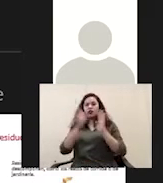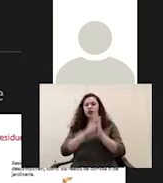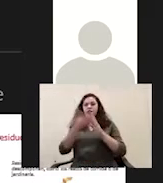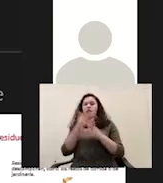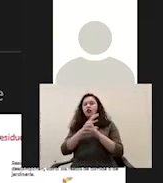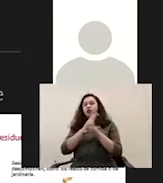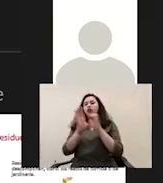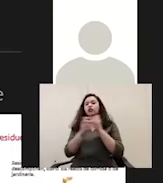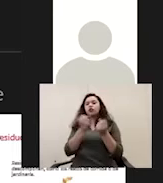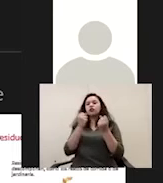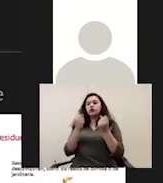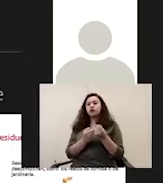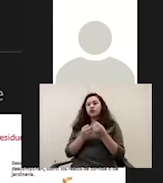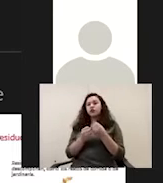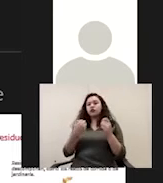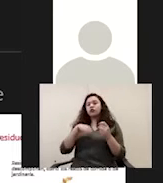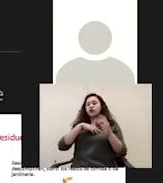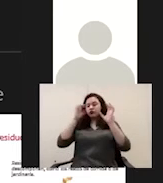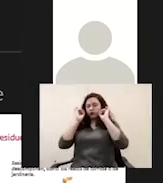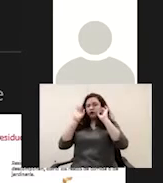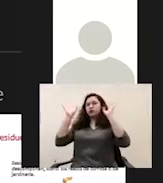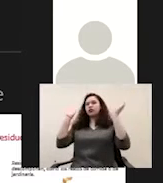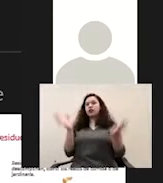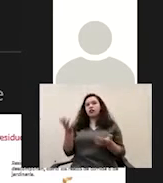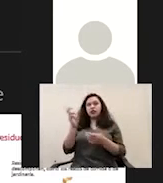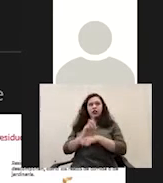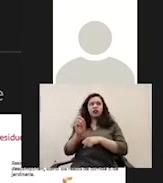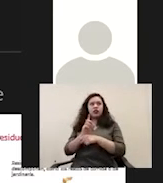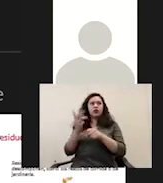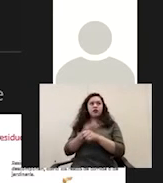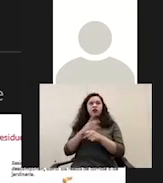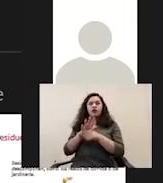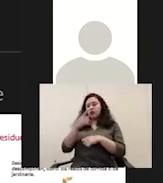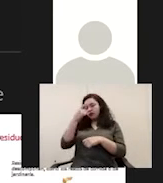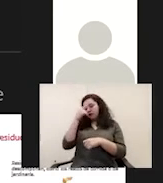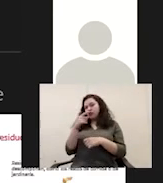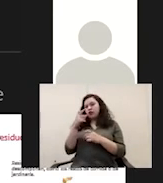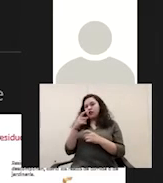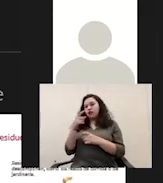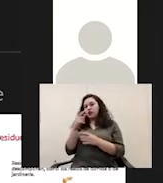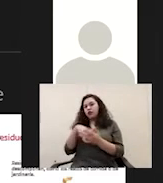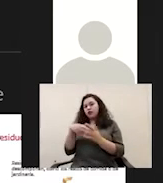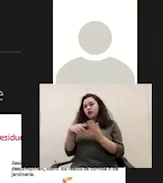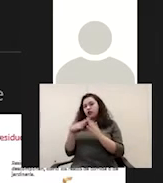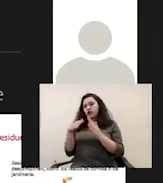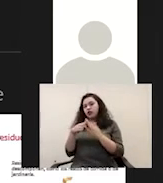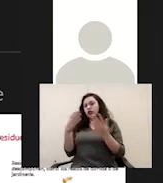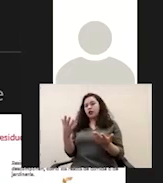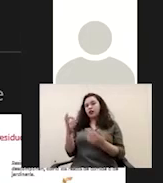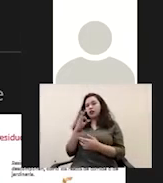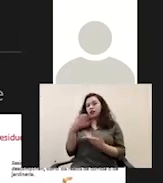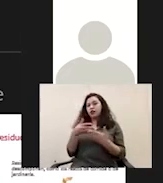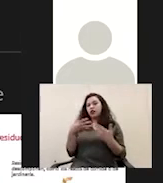y obviamente ya sabemos qué días pasan a nuestro domicilio o ahora en este caso a